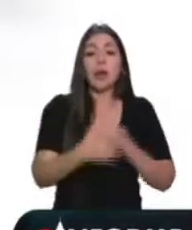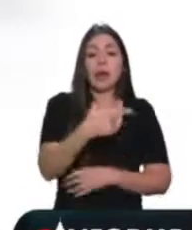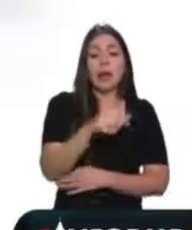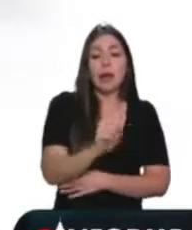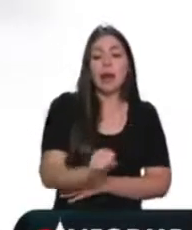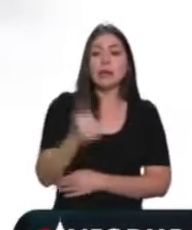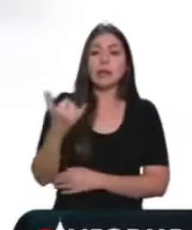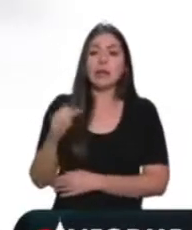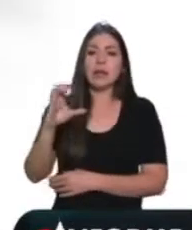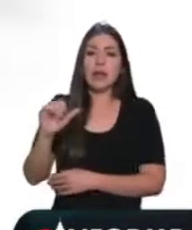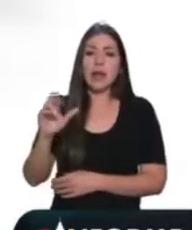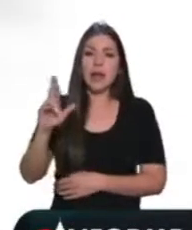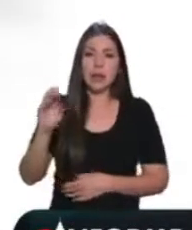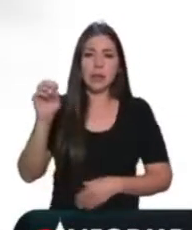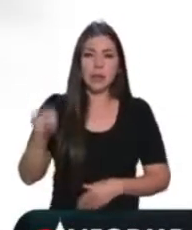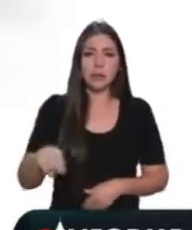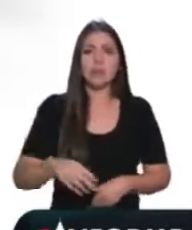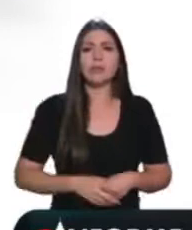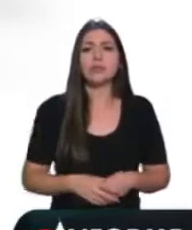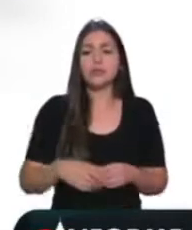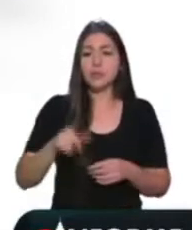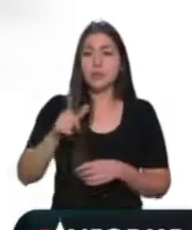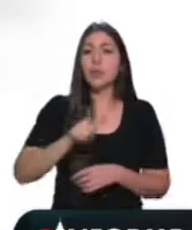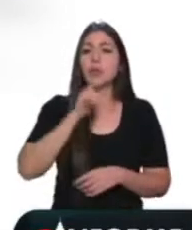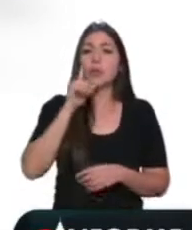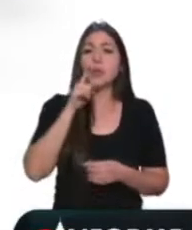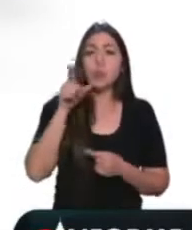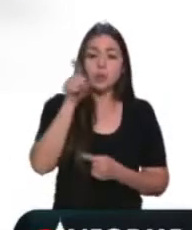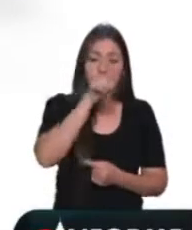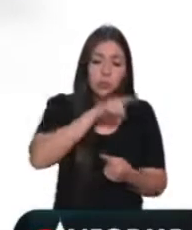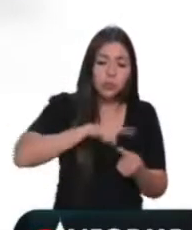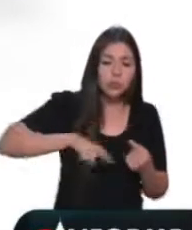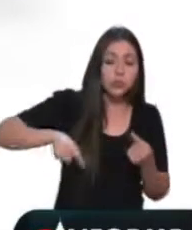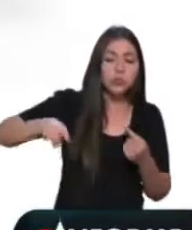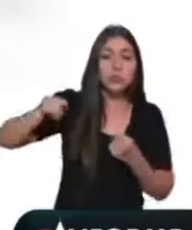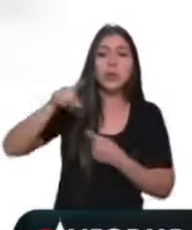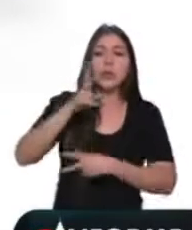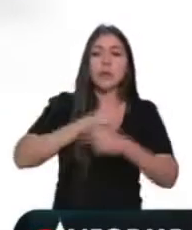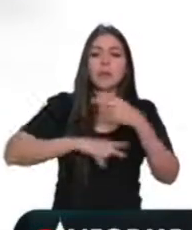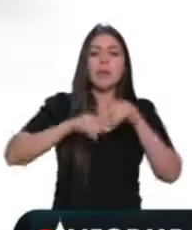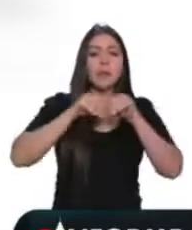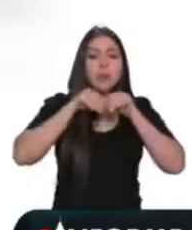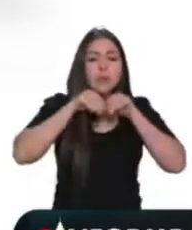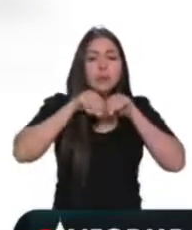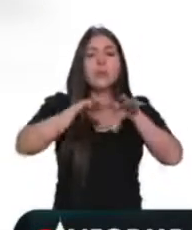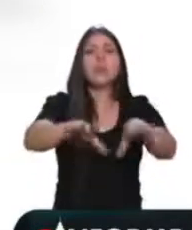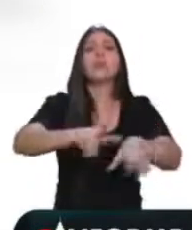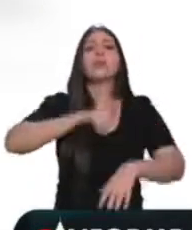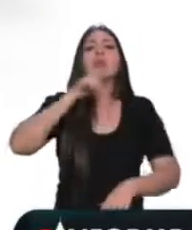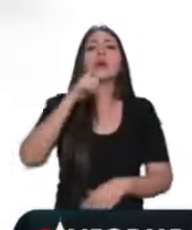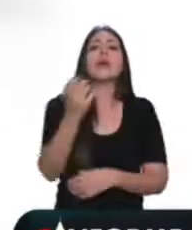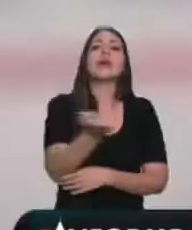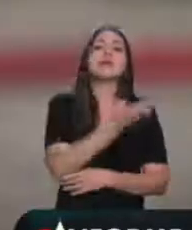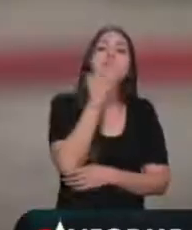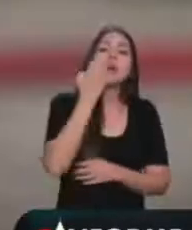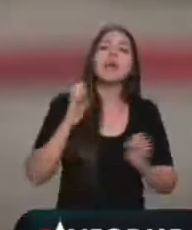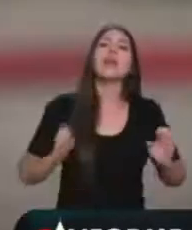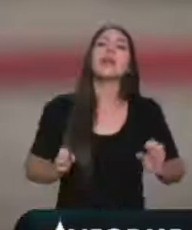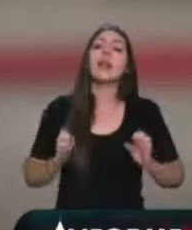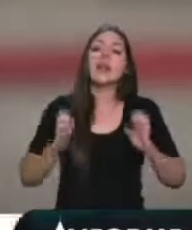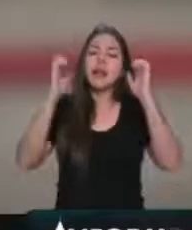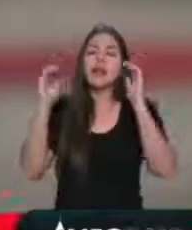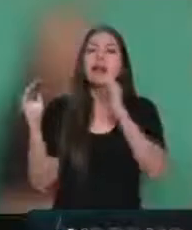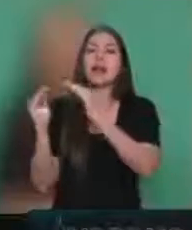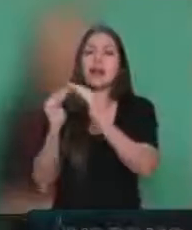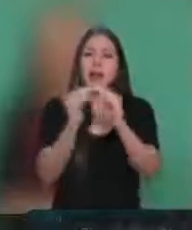Asimismo, impulsará la generación distribuida en hogares, escuelas, edificios, pozos de riego, núcleos rurales,